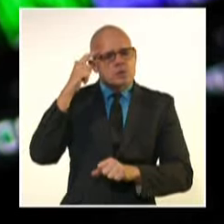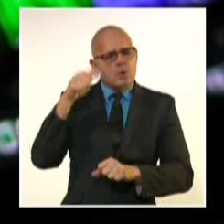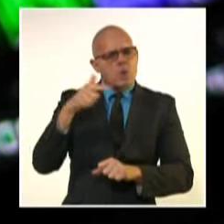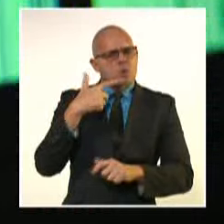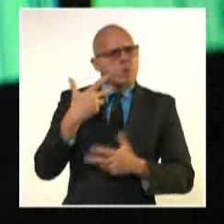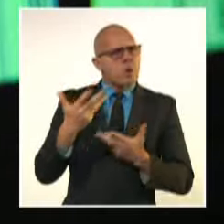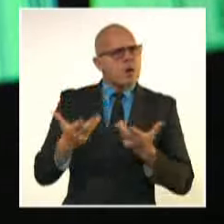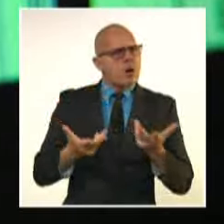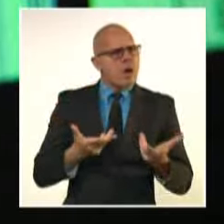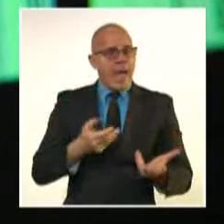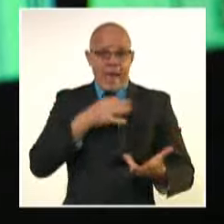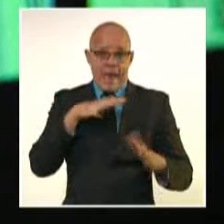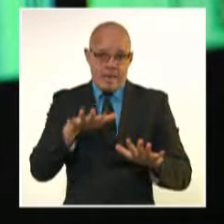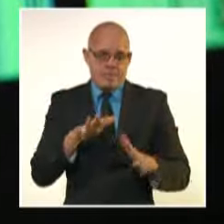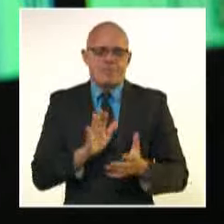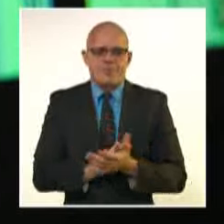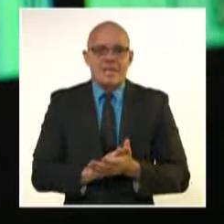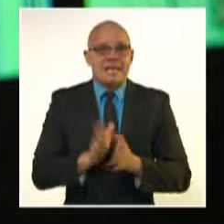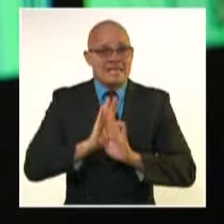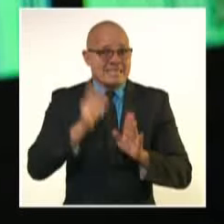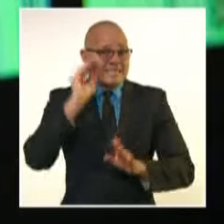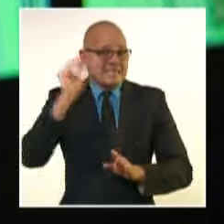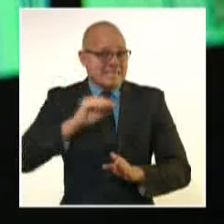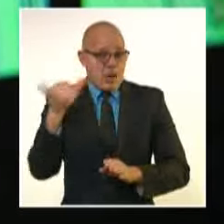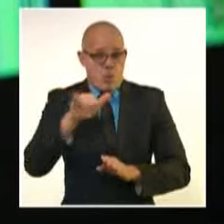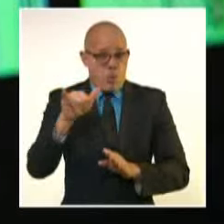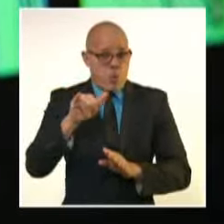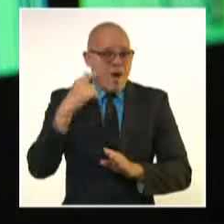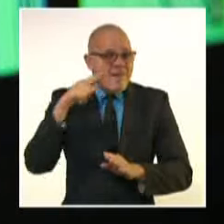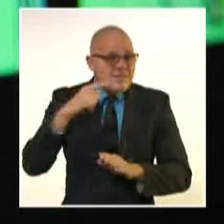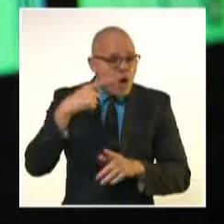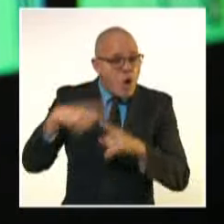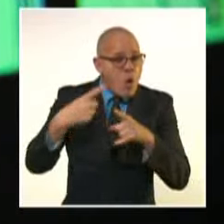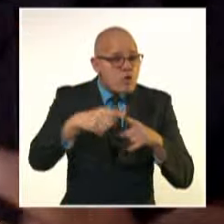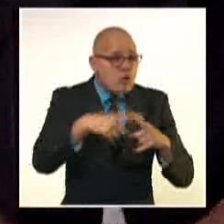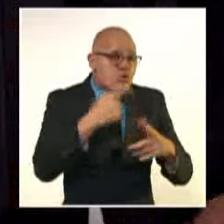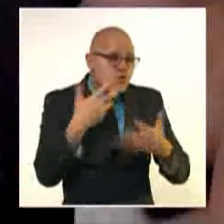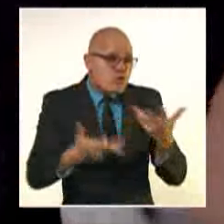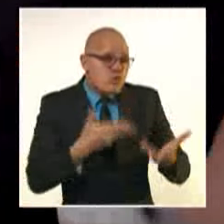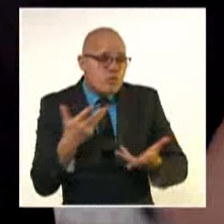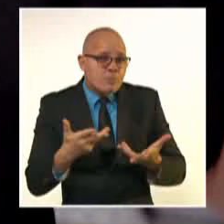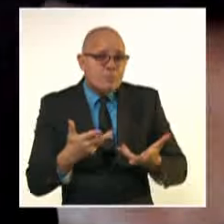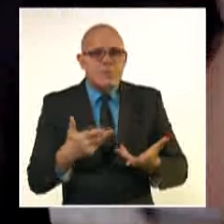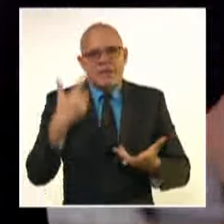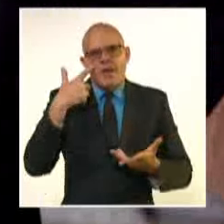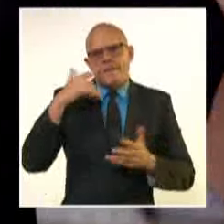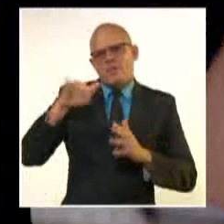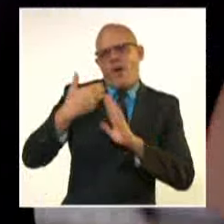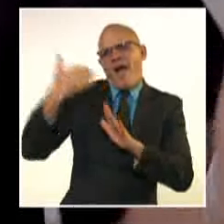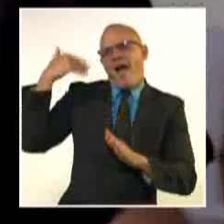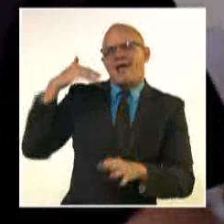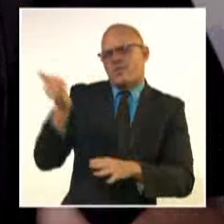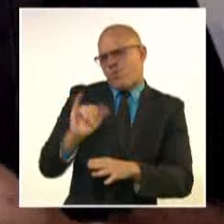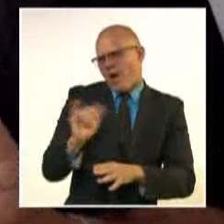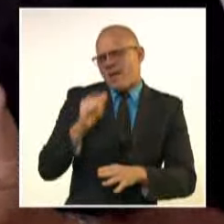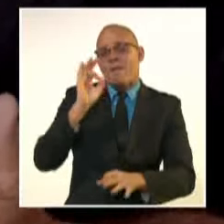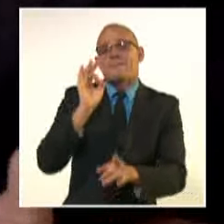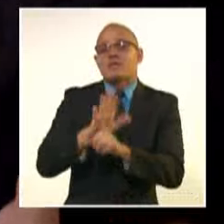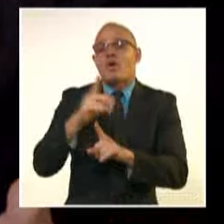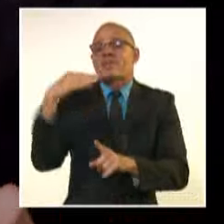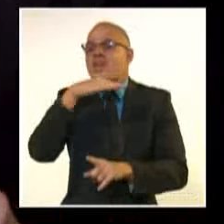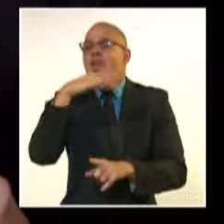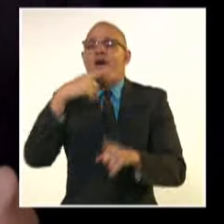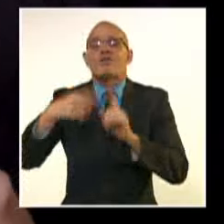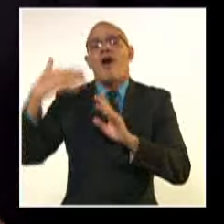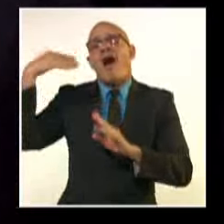realizadores, un hecho que se ha repetido en la historia de la creación artística audiovisual. Estuvo presente en el cine, en la televisión cuando surgieron.